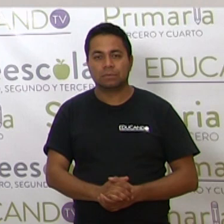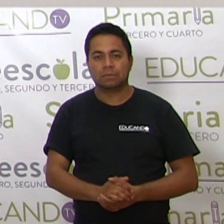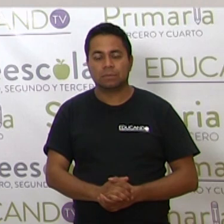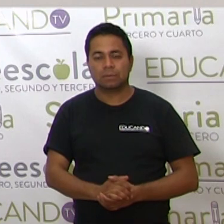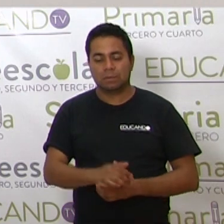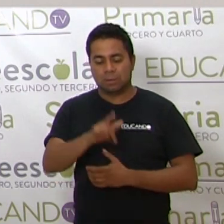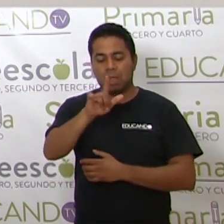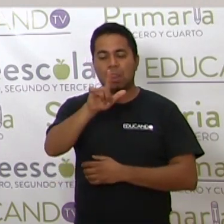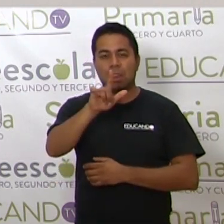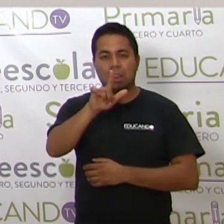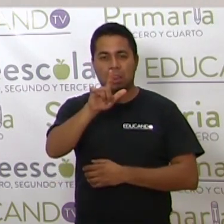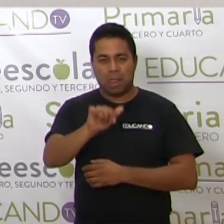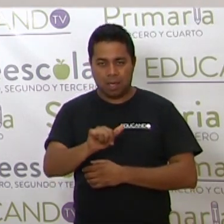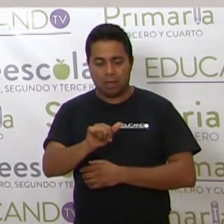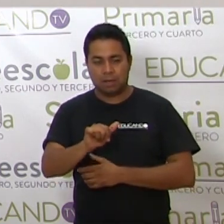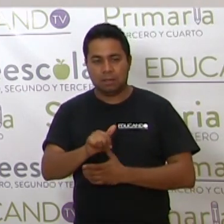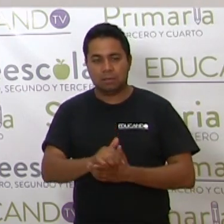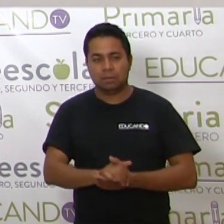la